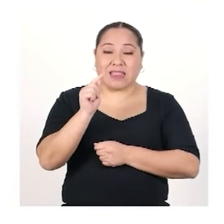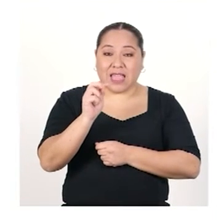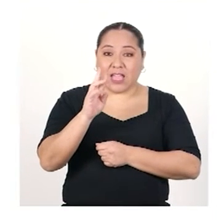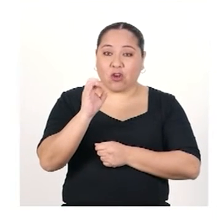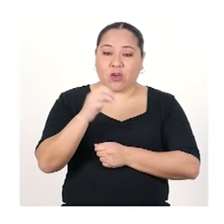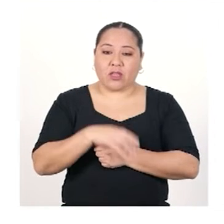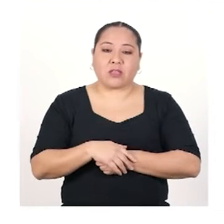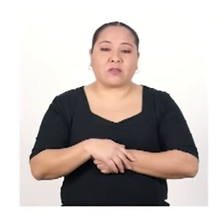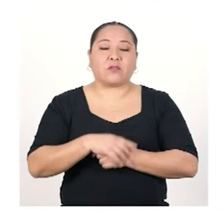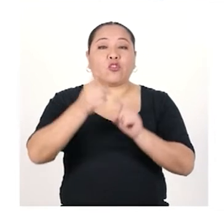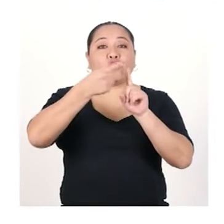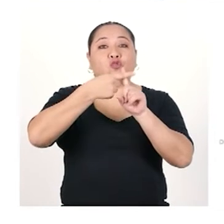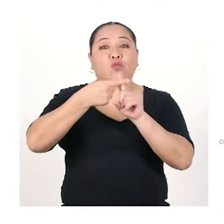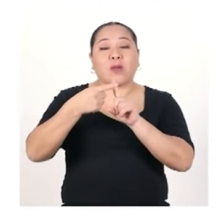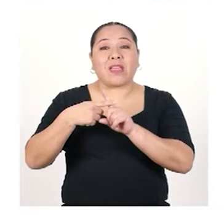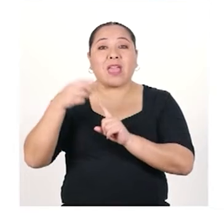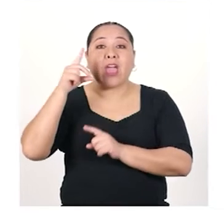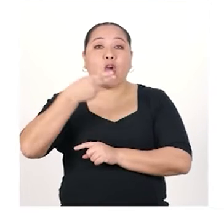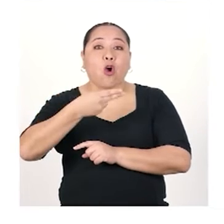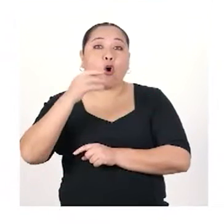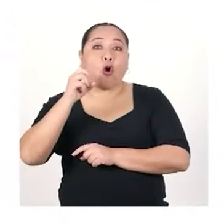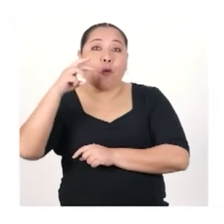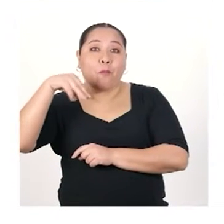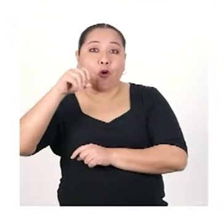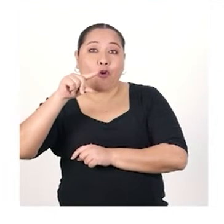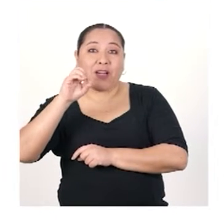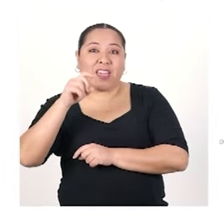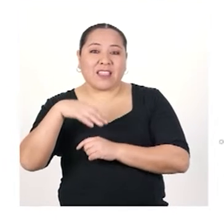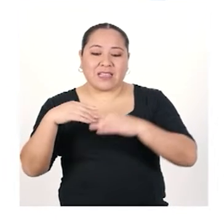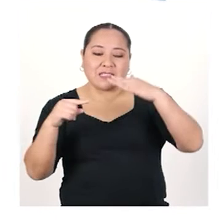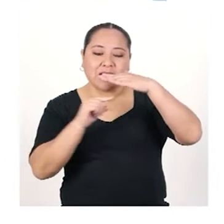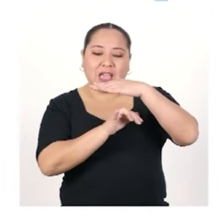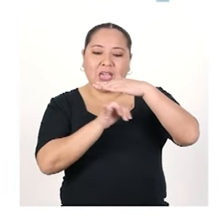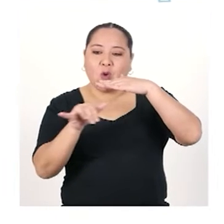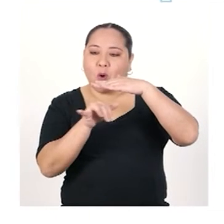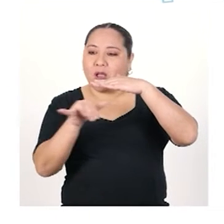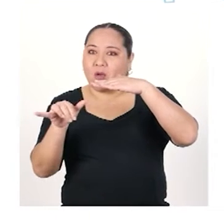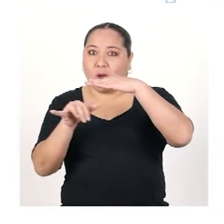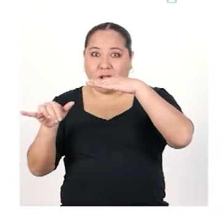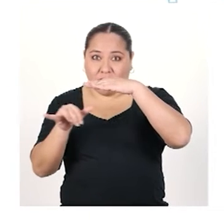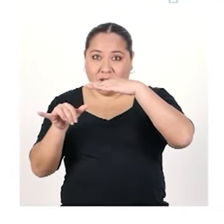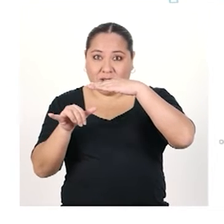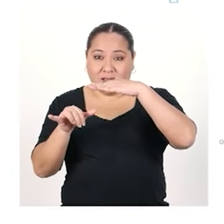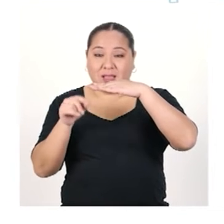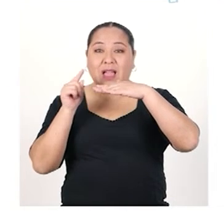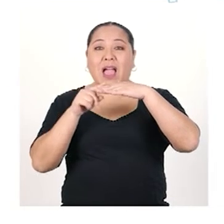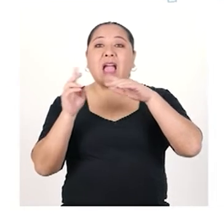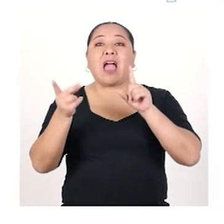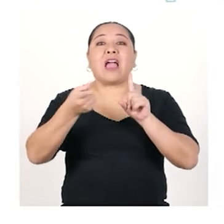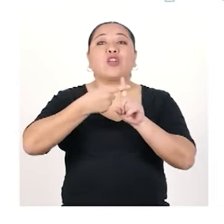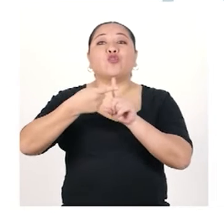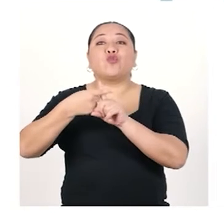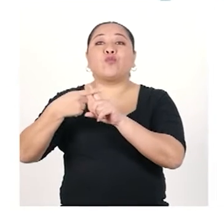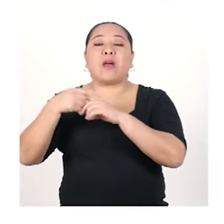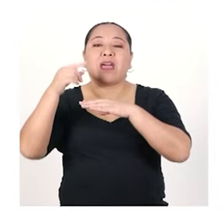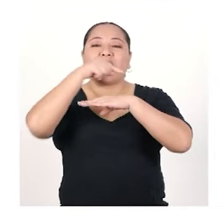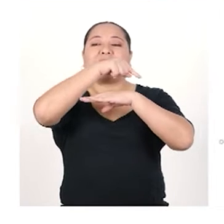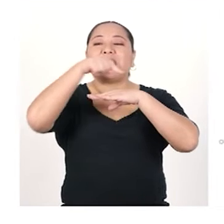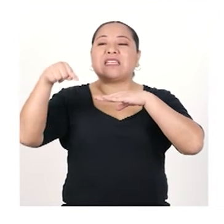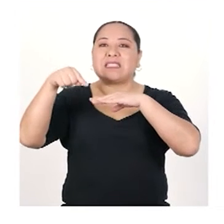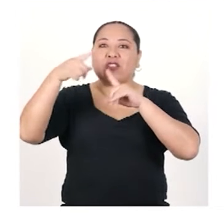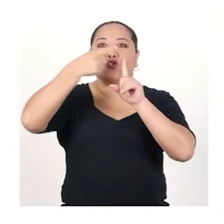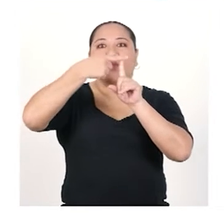la adición o sustracción de fracciones homogéneas, que es cuando tienen el mismo denominador, solo hay que sumar el